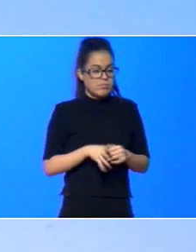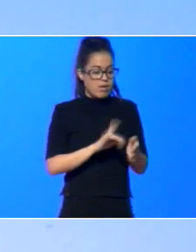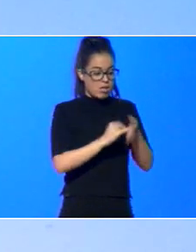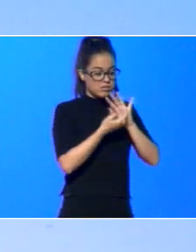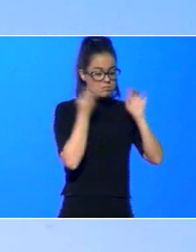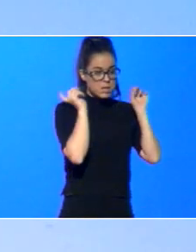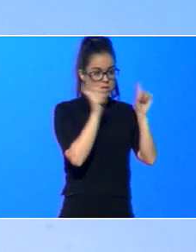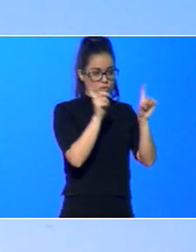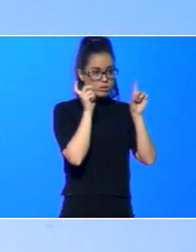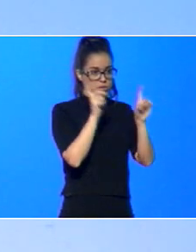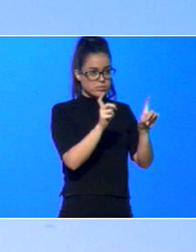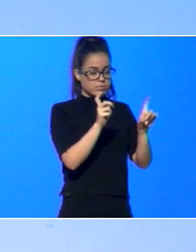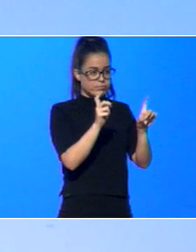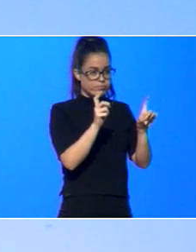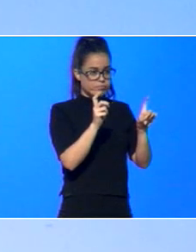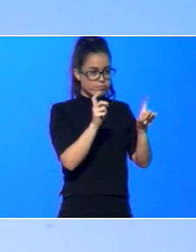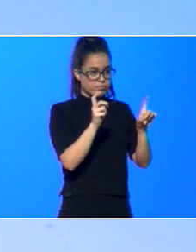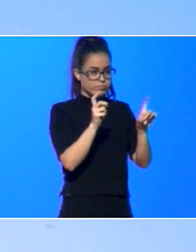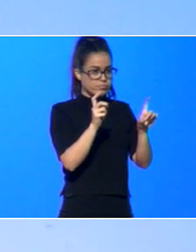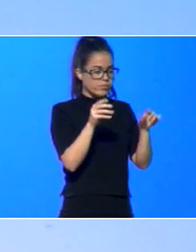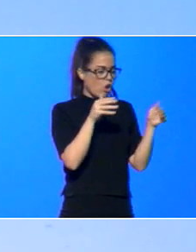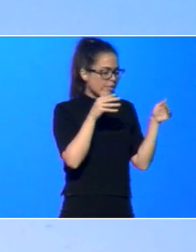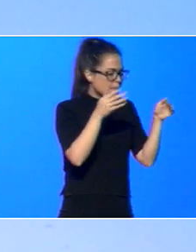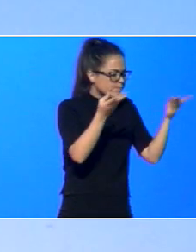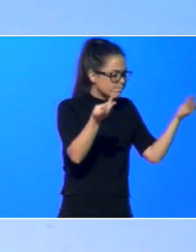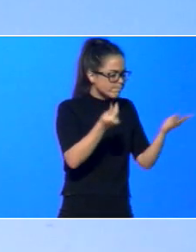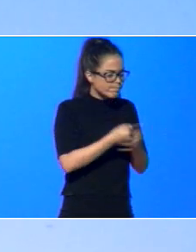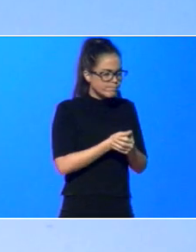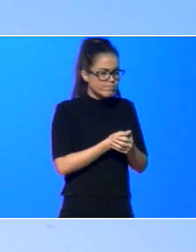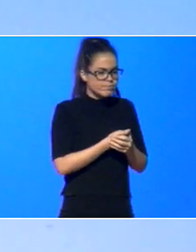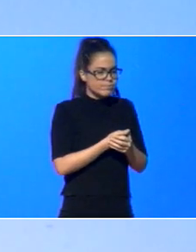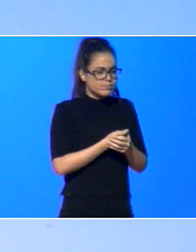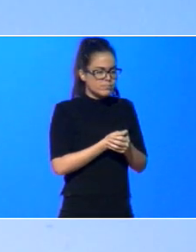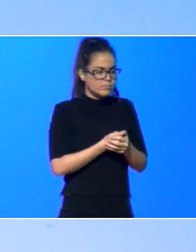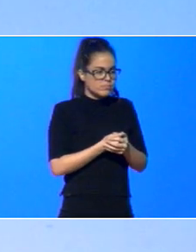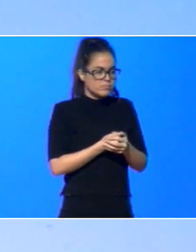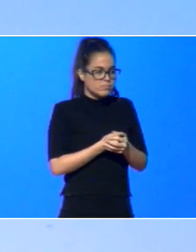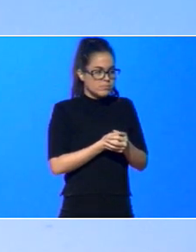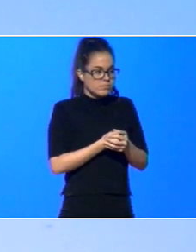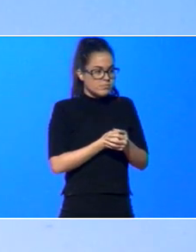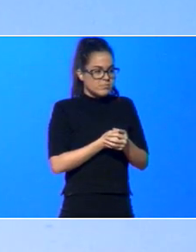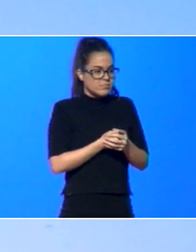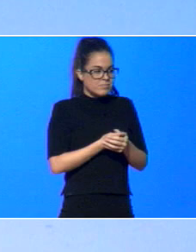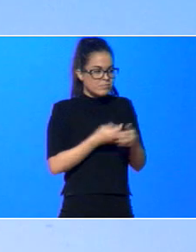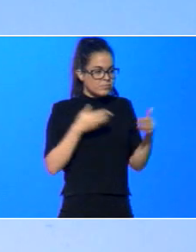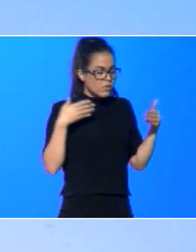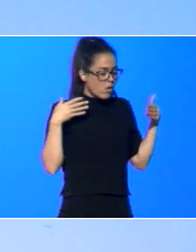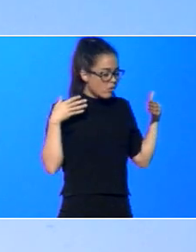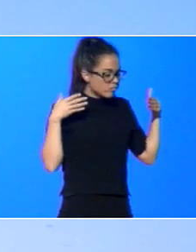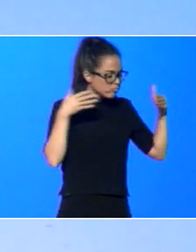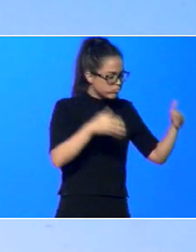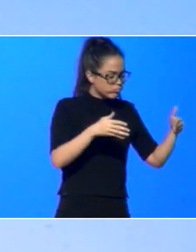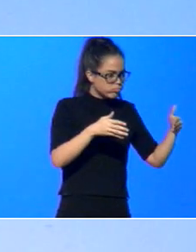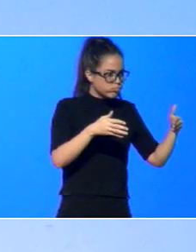educativo orientado por ejemplo orientado exclusivamente al